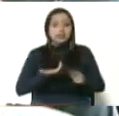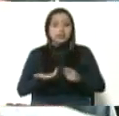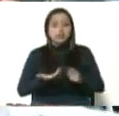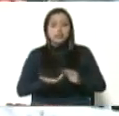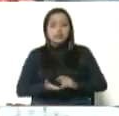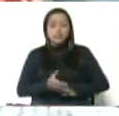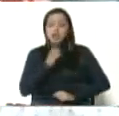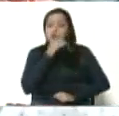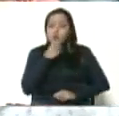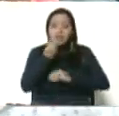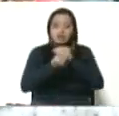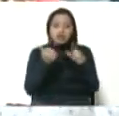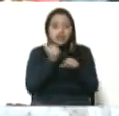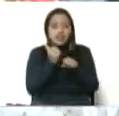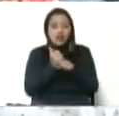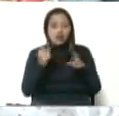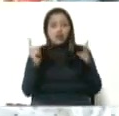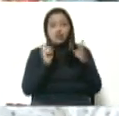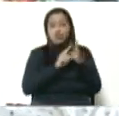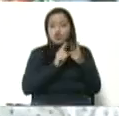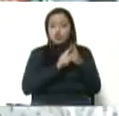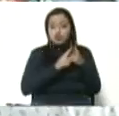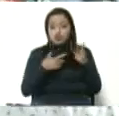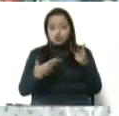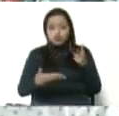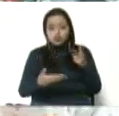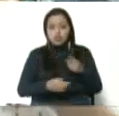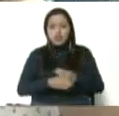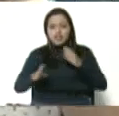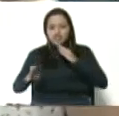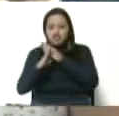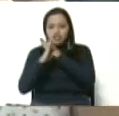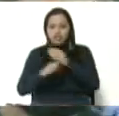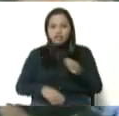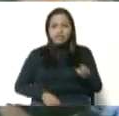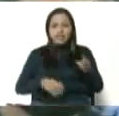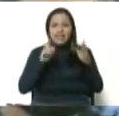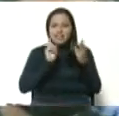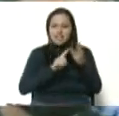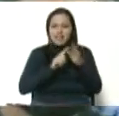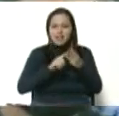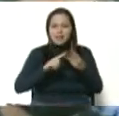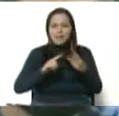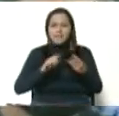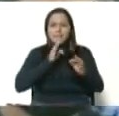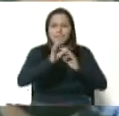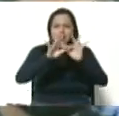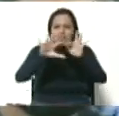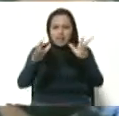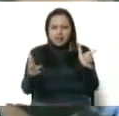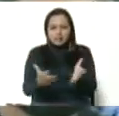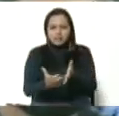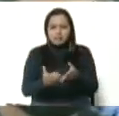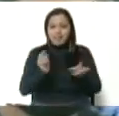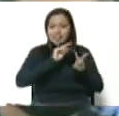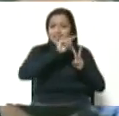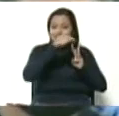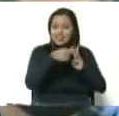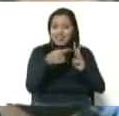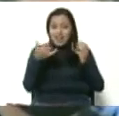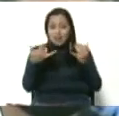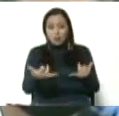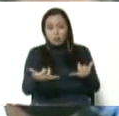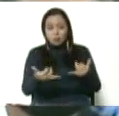ineficaz. Dos, las sanciones. Y tres, la pandemia. Ante estas tres